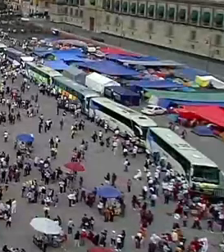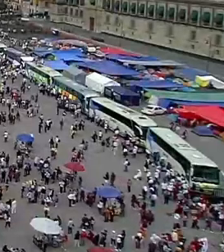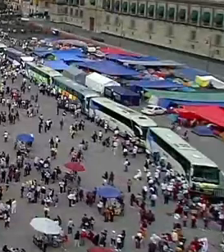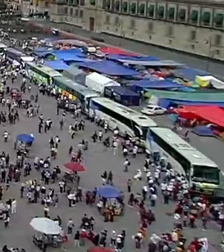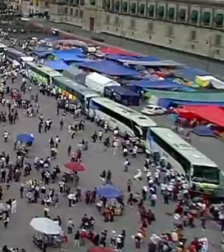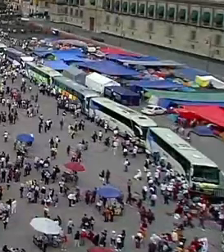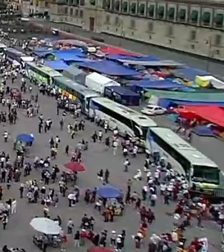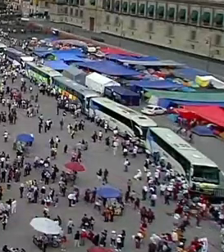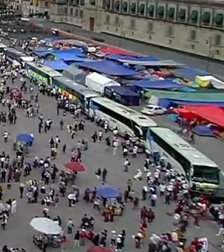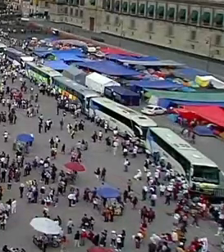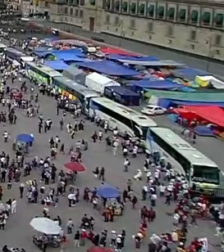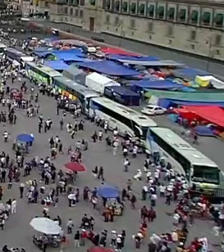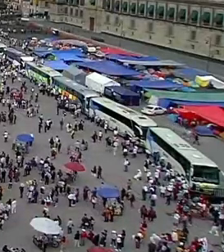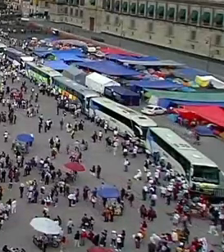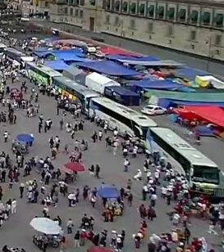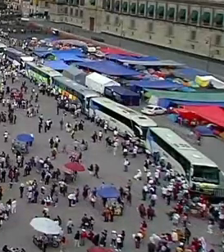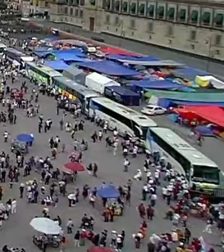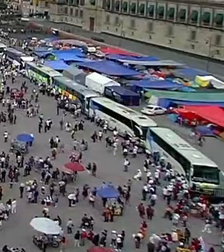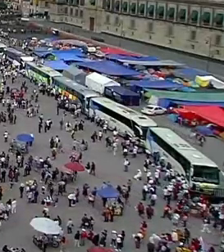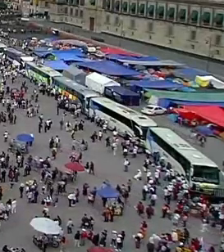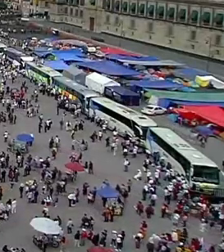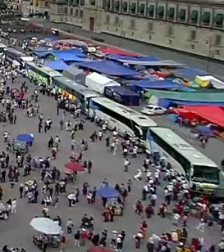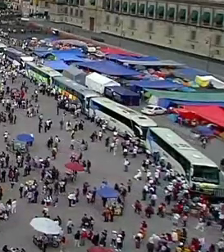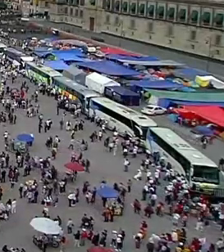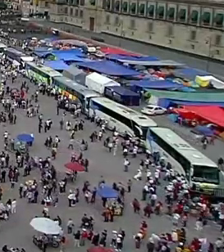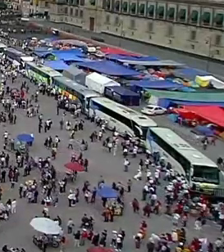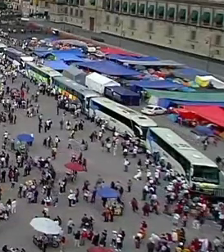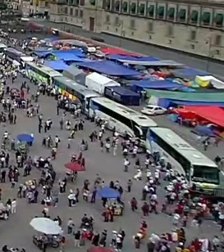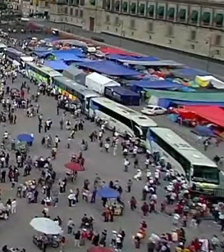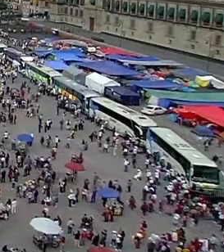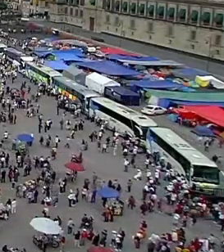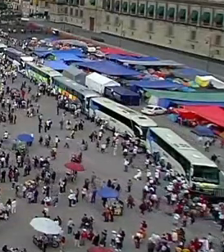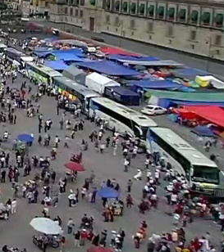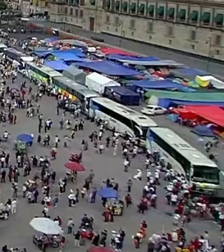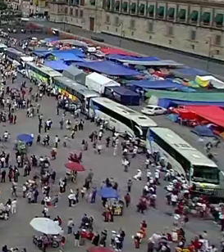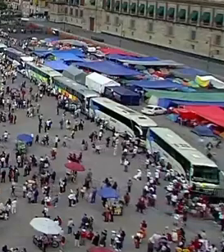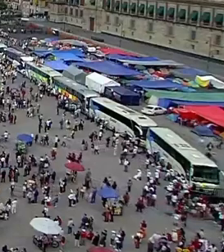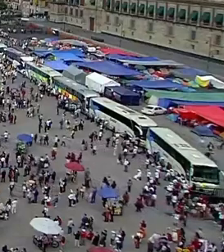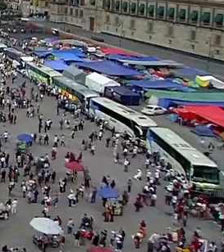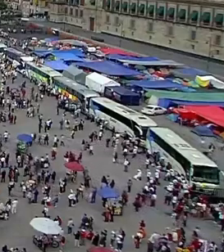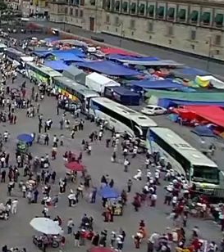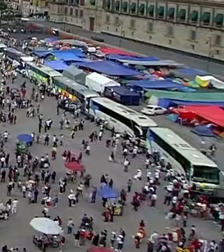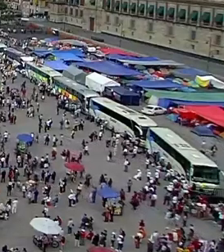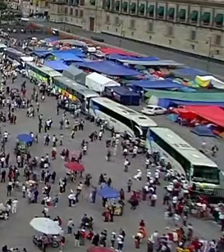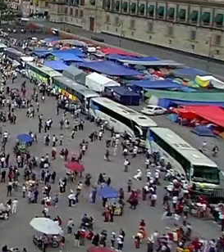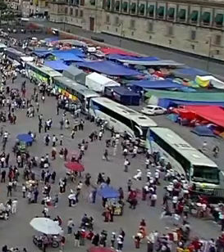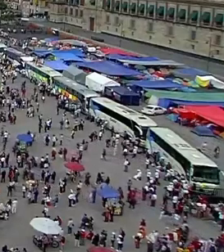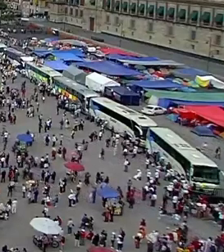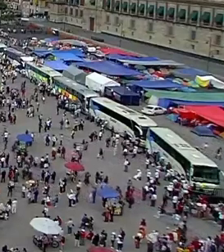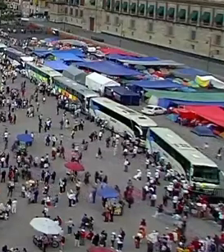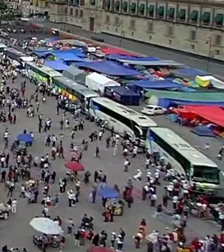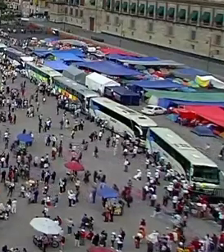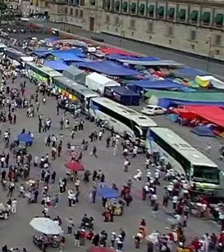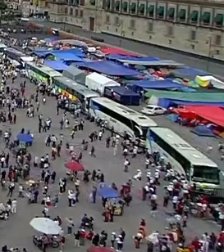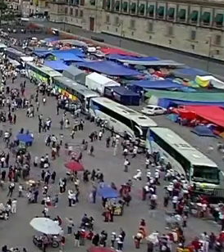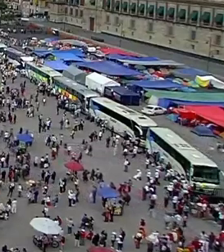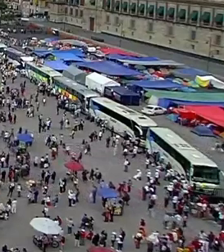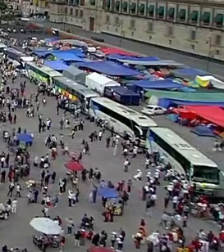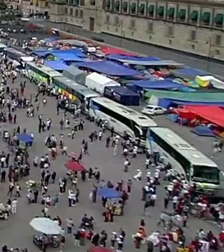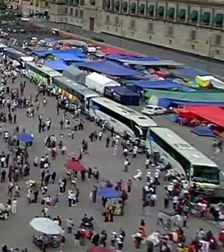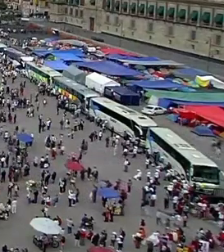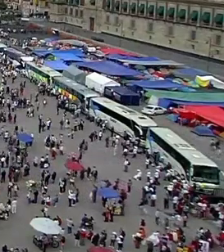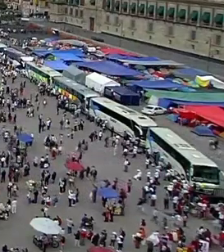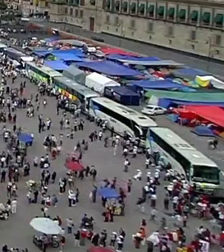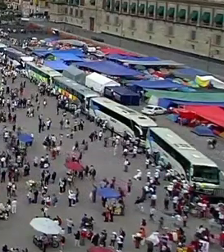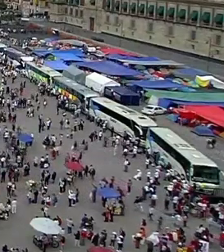El presidente constitucional de los Estados Unidos Mexicanos, licenciado Andrés Manuel López